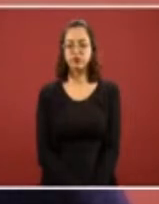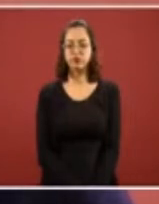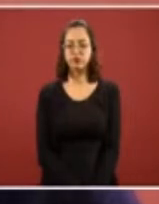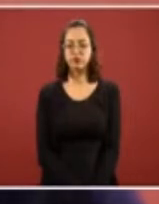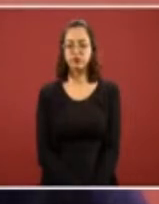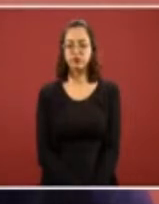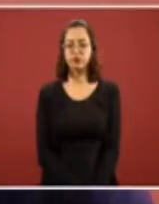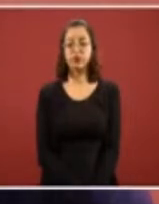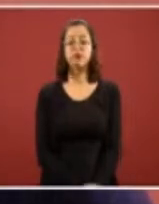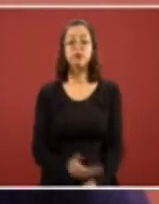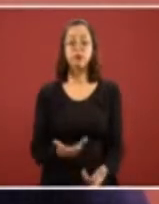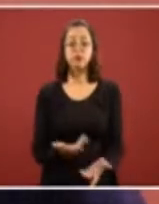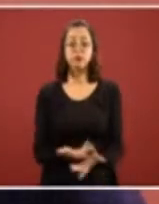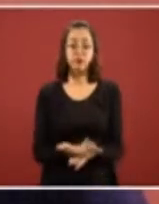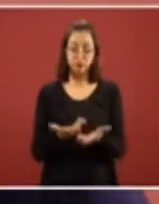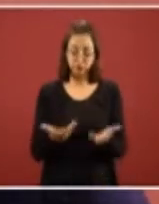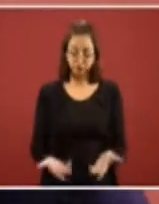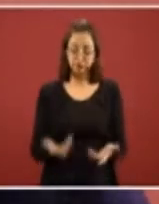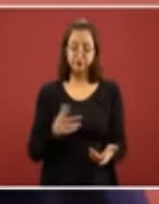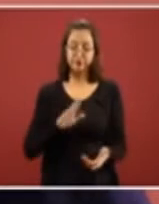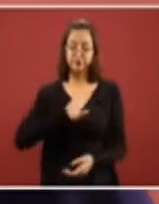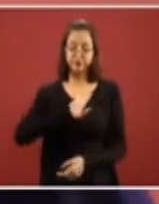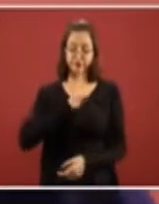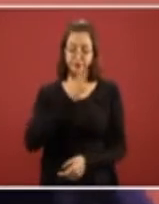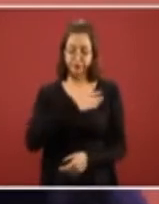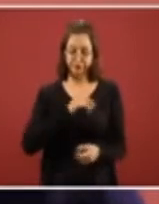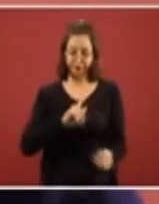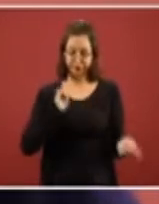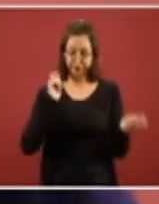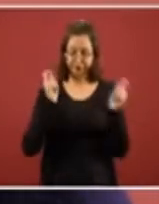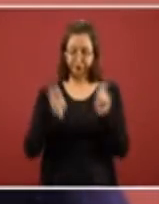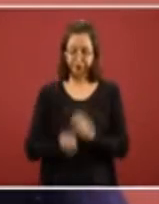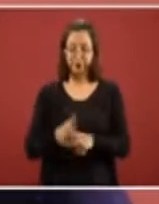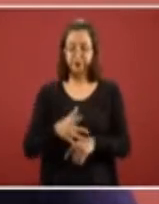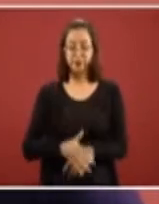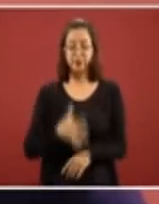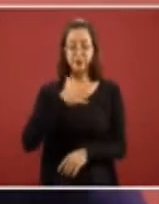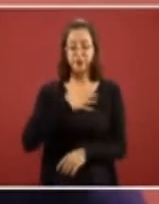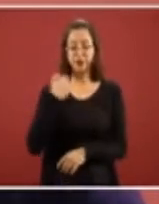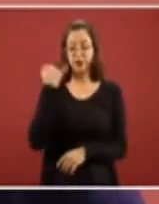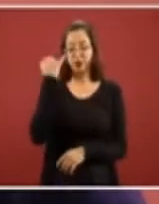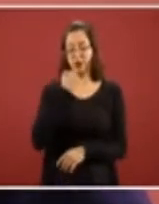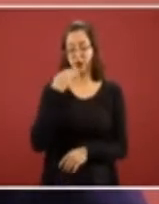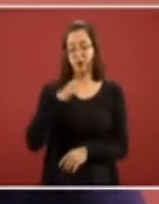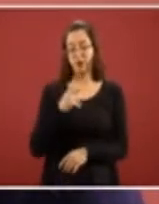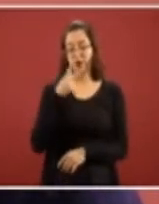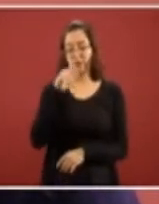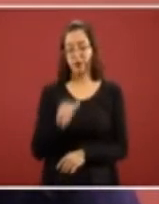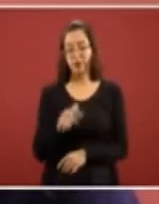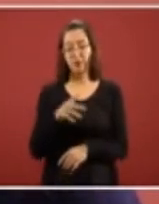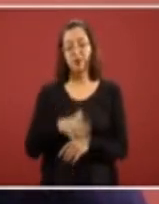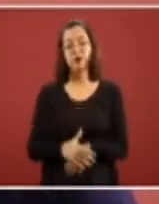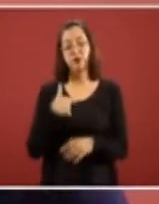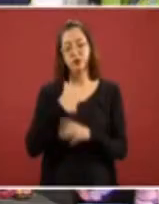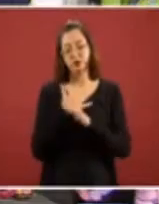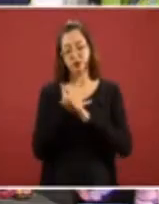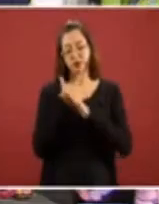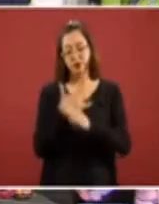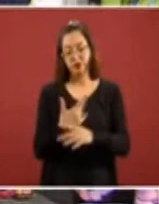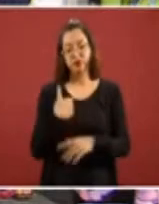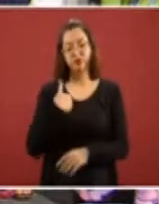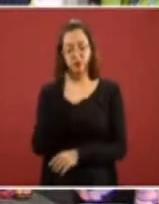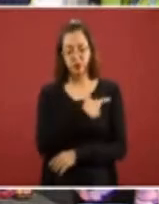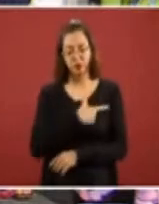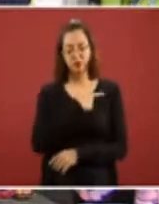le traduzco, le saludé en mi lengua mepa, que les saludo de que ellos estén bien acá